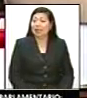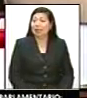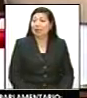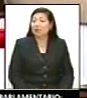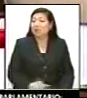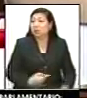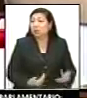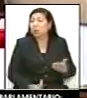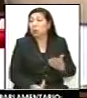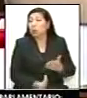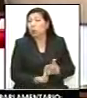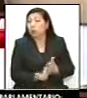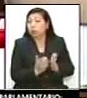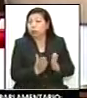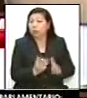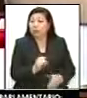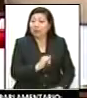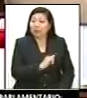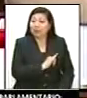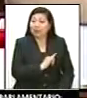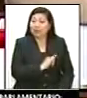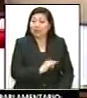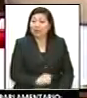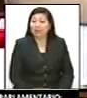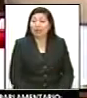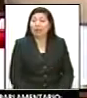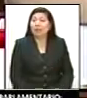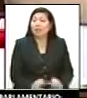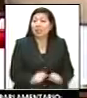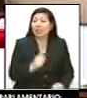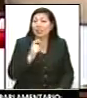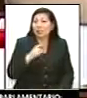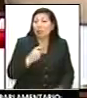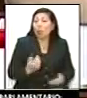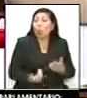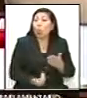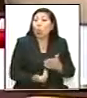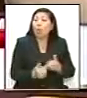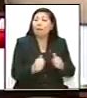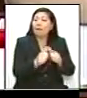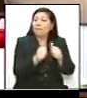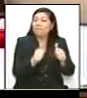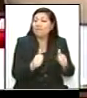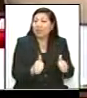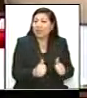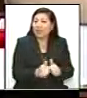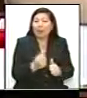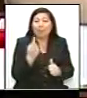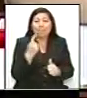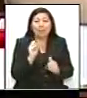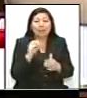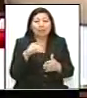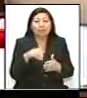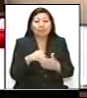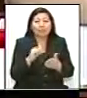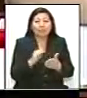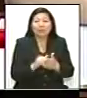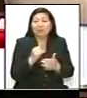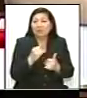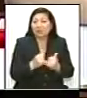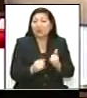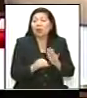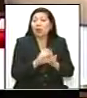establecer una nueva armazón institucional y se requieren nuevos modelos para el cumplimiento de los fines